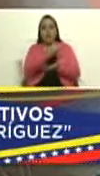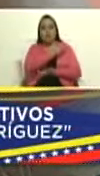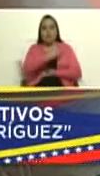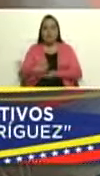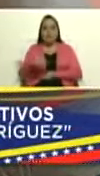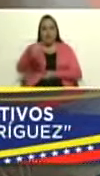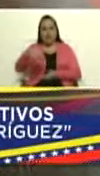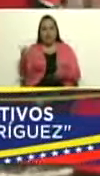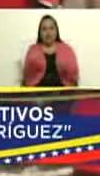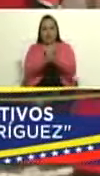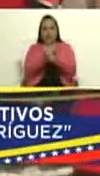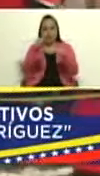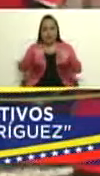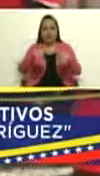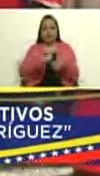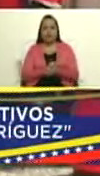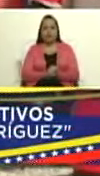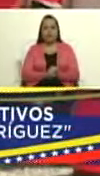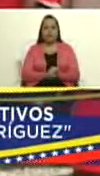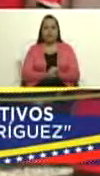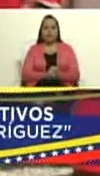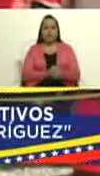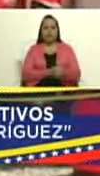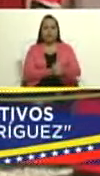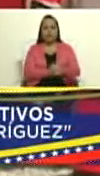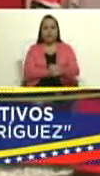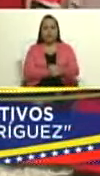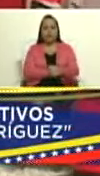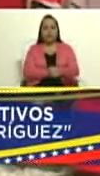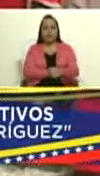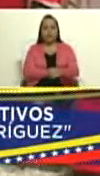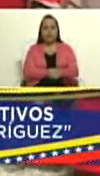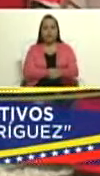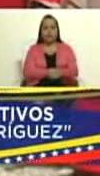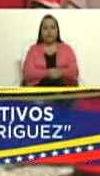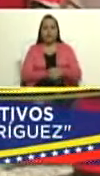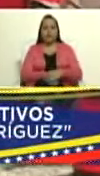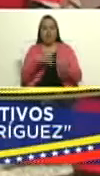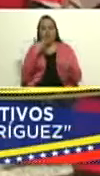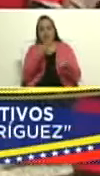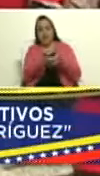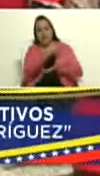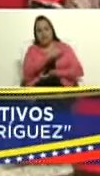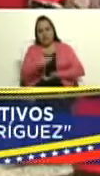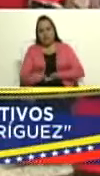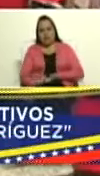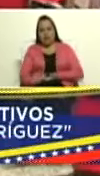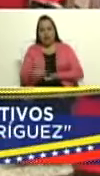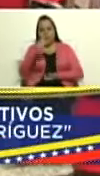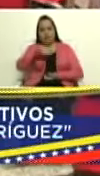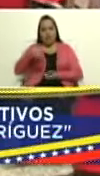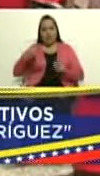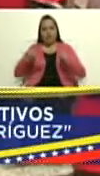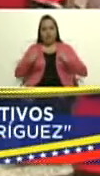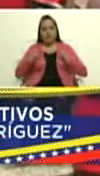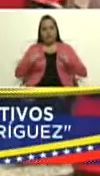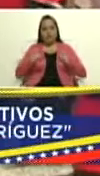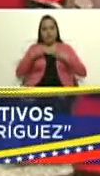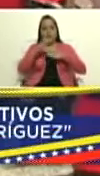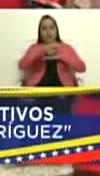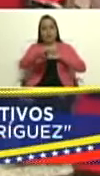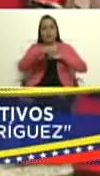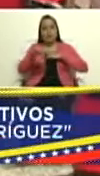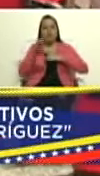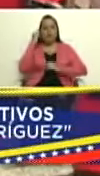se está logrando, de verdad. Gracias, presidente. De parte de todos los habitantes del gran municipio Sucre, le agradecemos